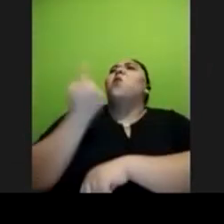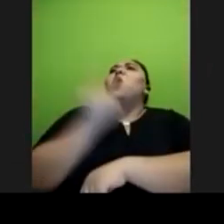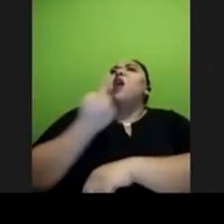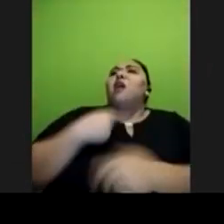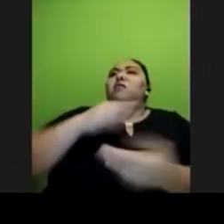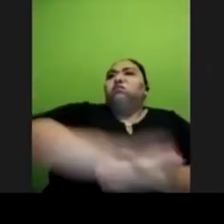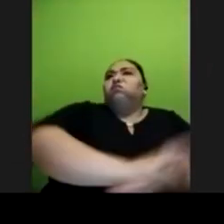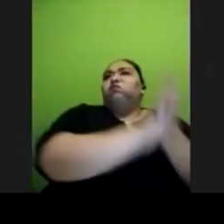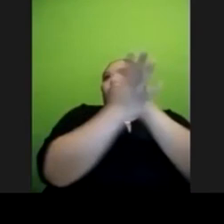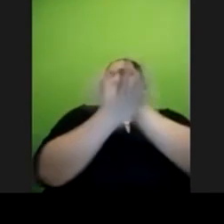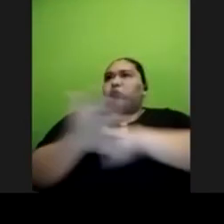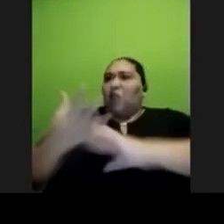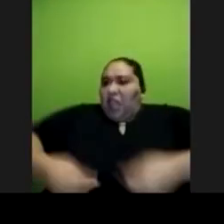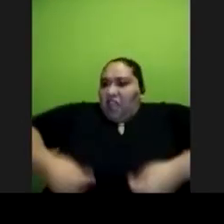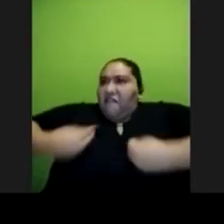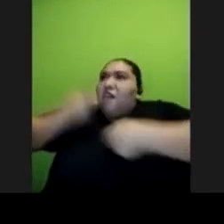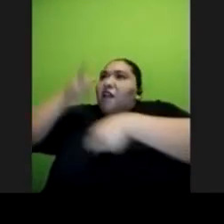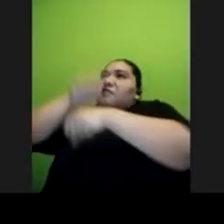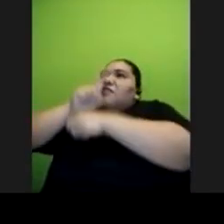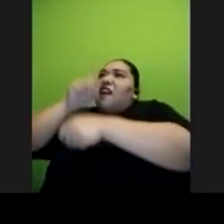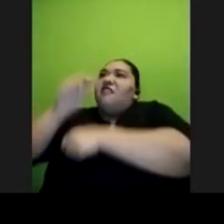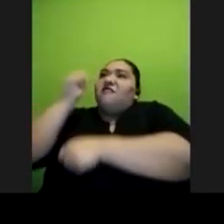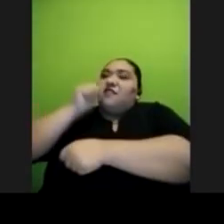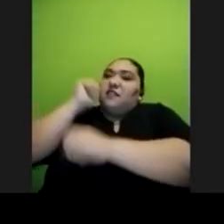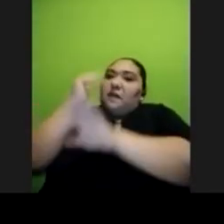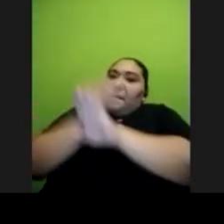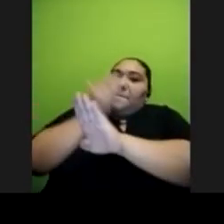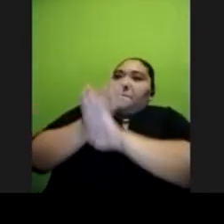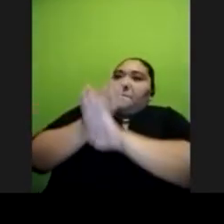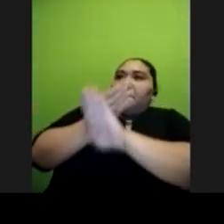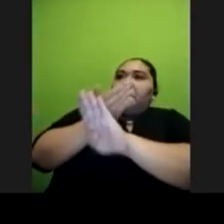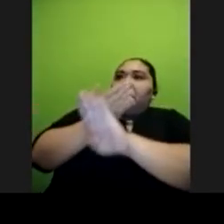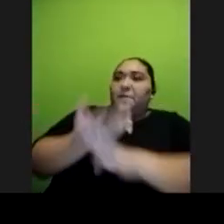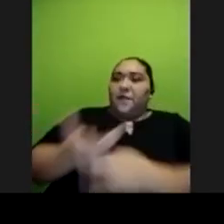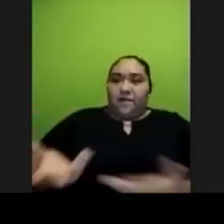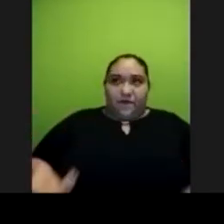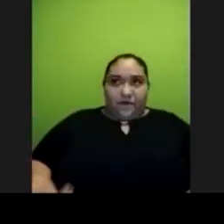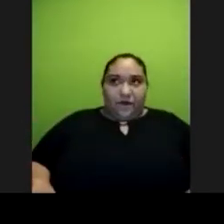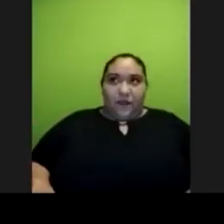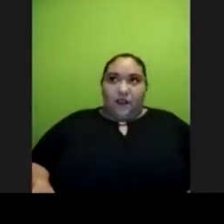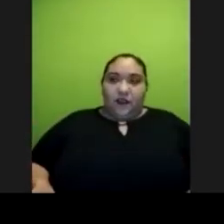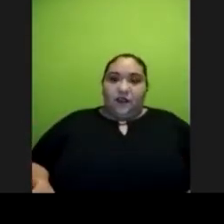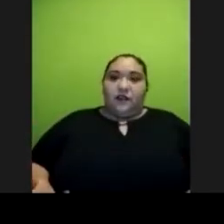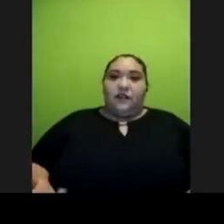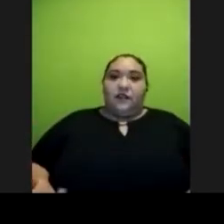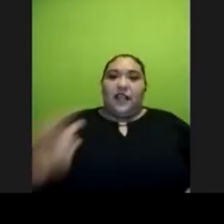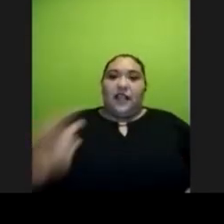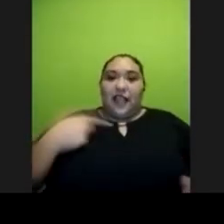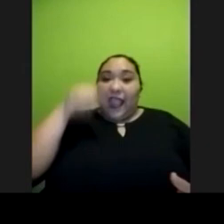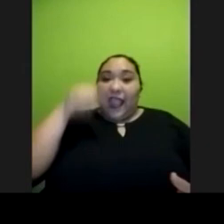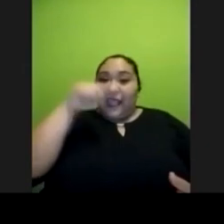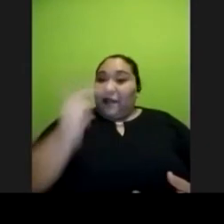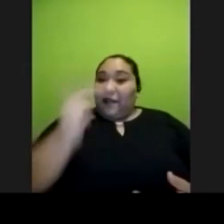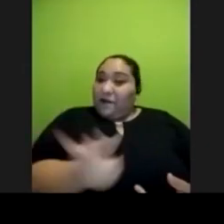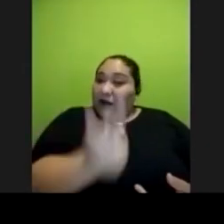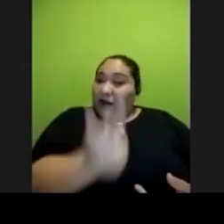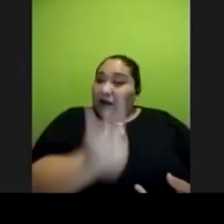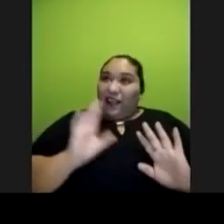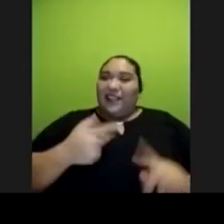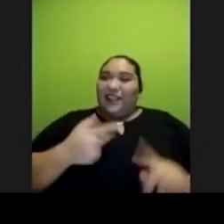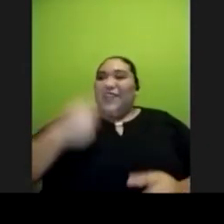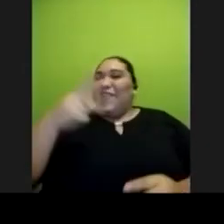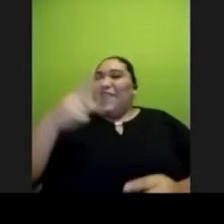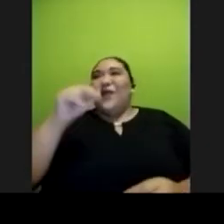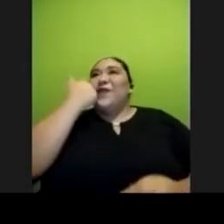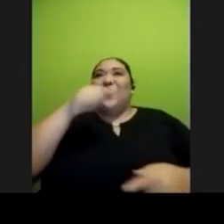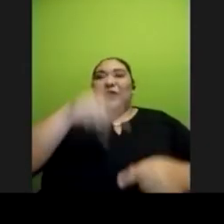pero no quiero tirarte línea de tu primera intervención, solo lo menciono, pero creo que es importante recordarlo, ¿no?